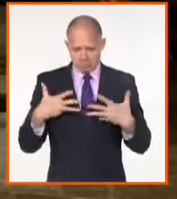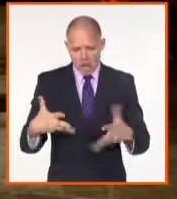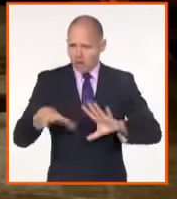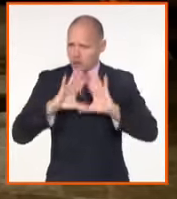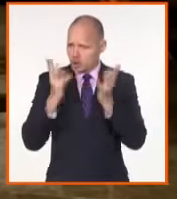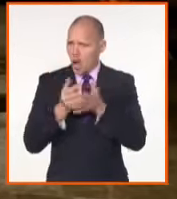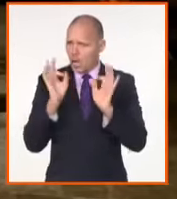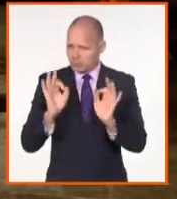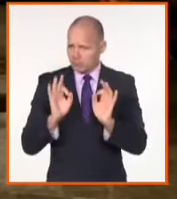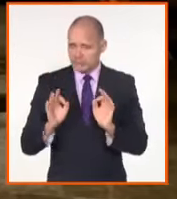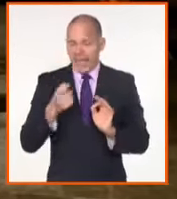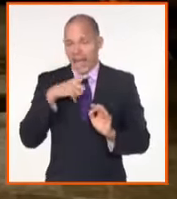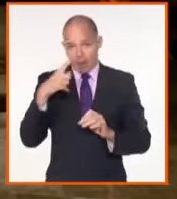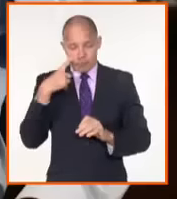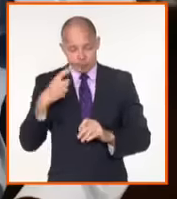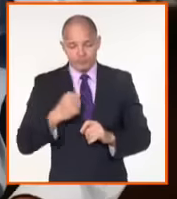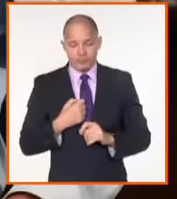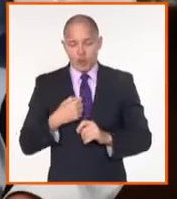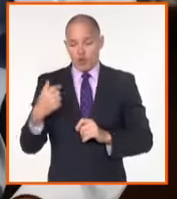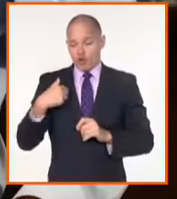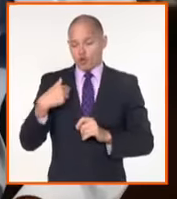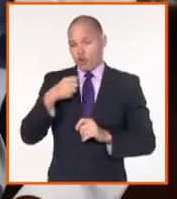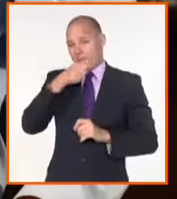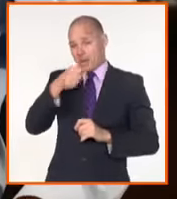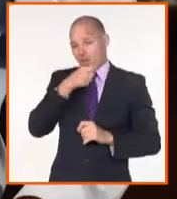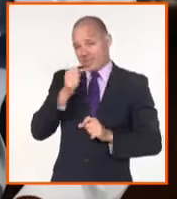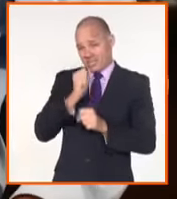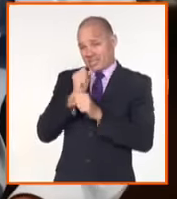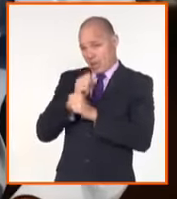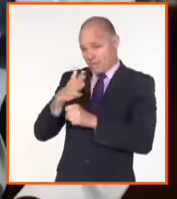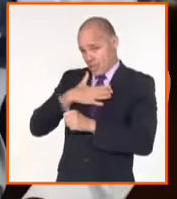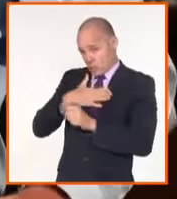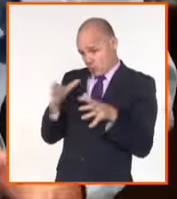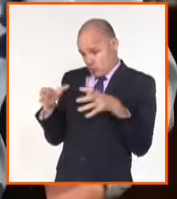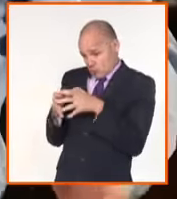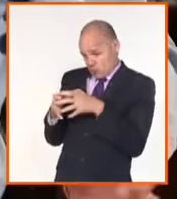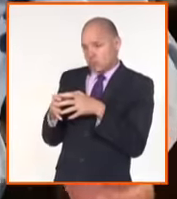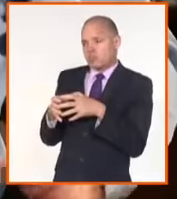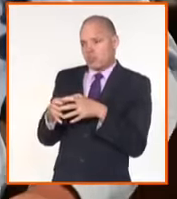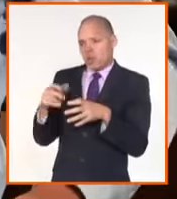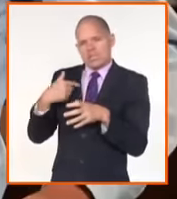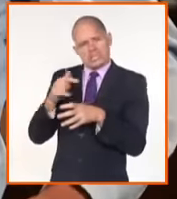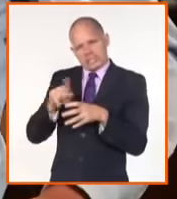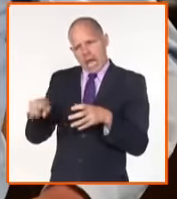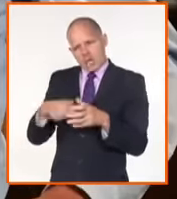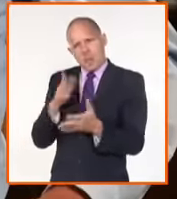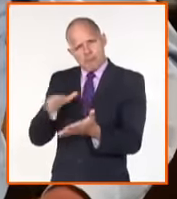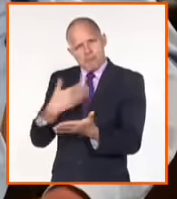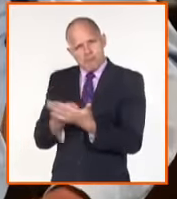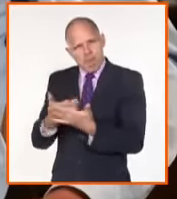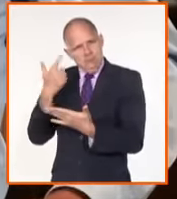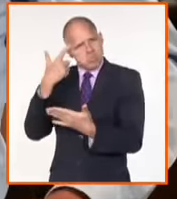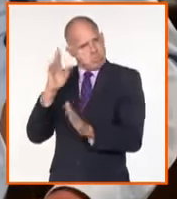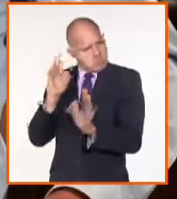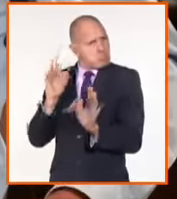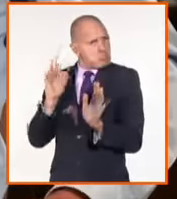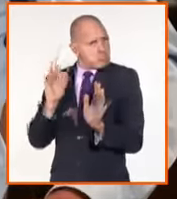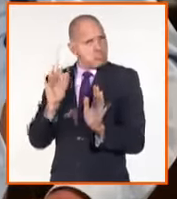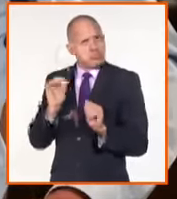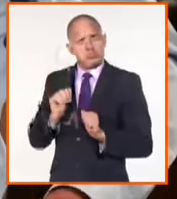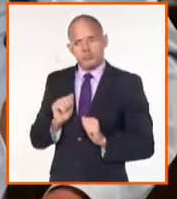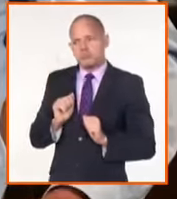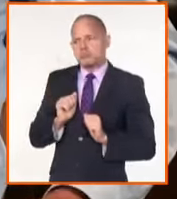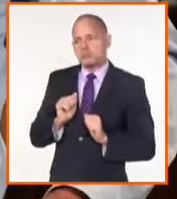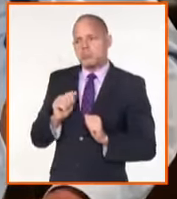el equipo de prensa de la presidencia se ha estado planteando la idea, yo creo que la están diseñando, yo estoy dispuesto